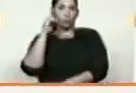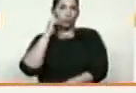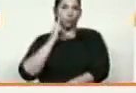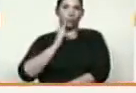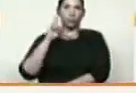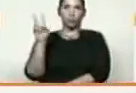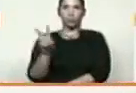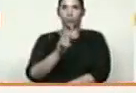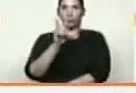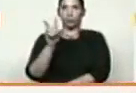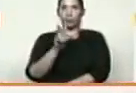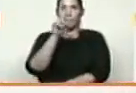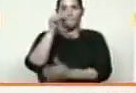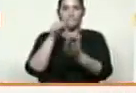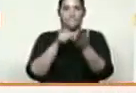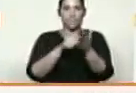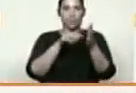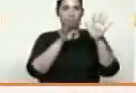Bolivariana de